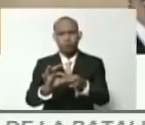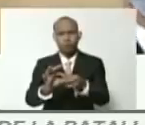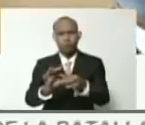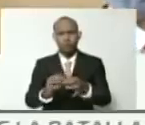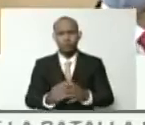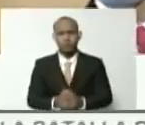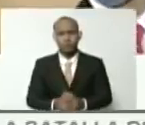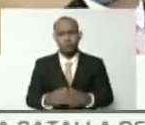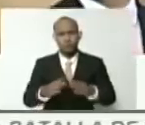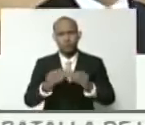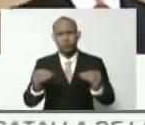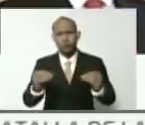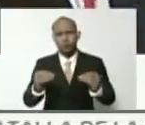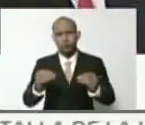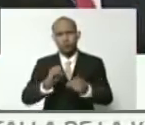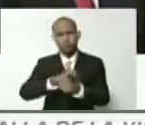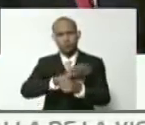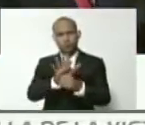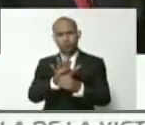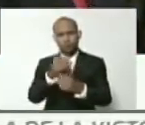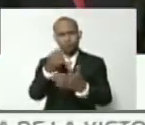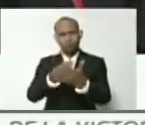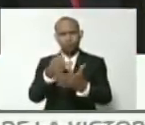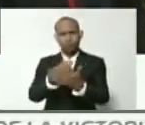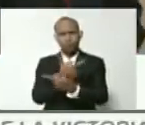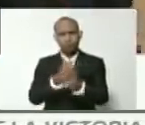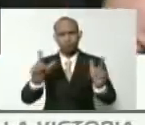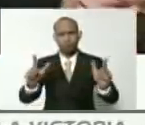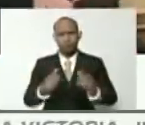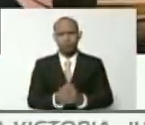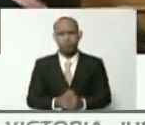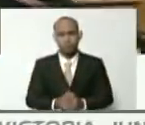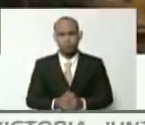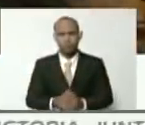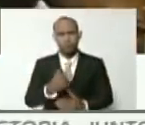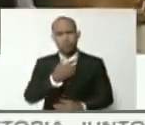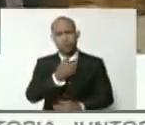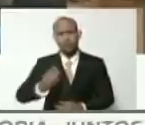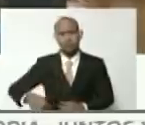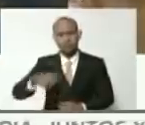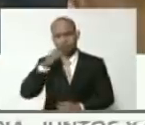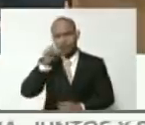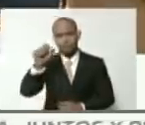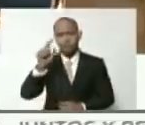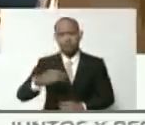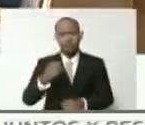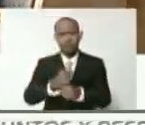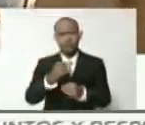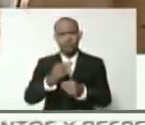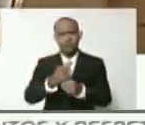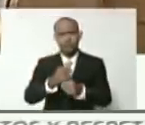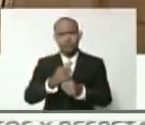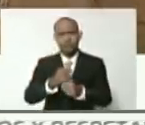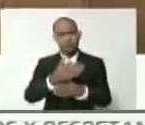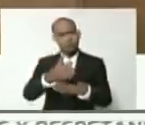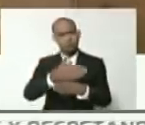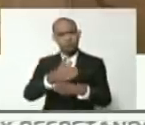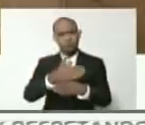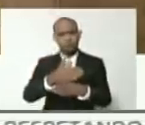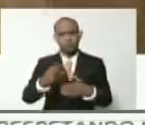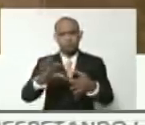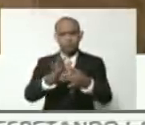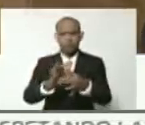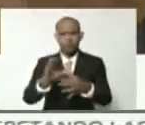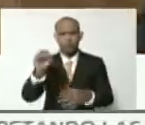combate del COVID-19. El Ejecutivo Nacional mantiene una relación de cooperación con el sistema de la Organización